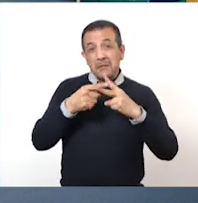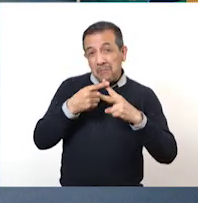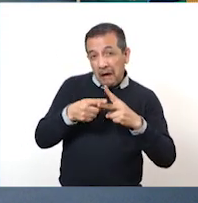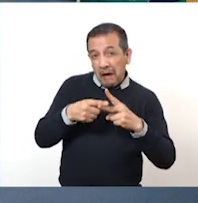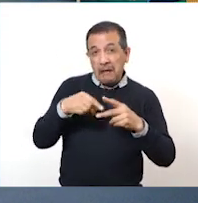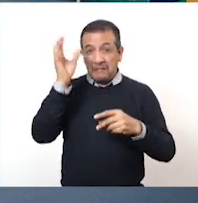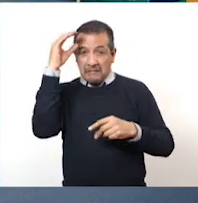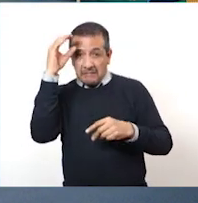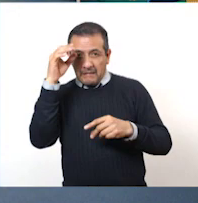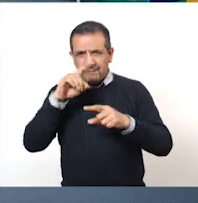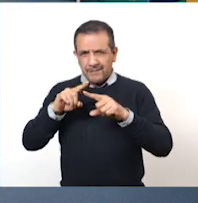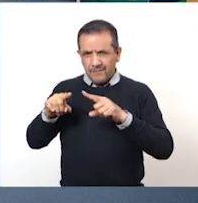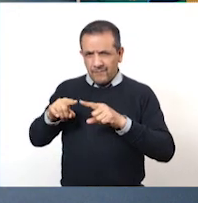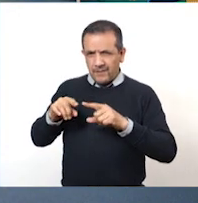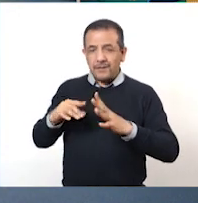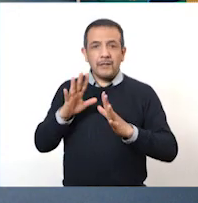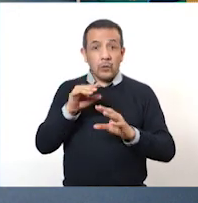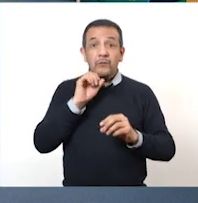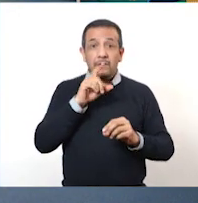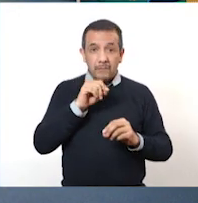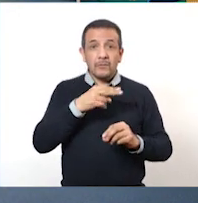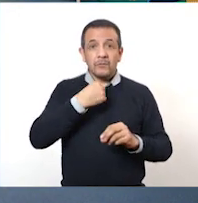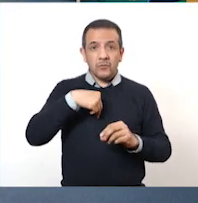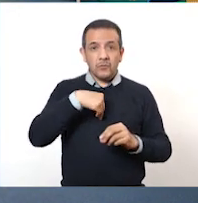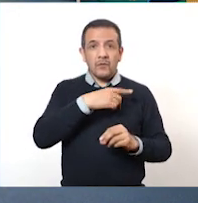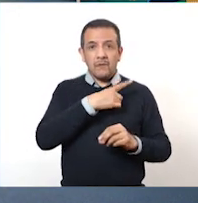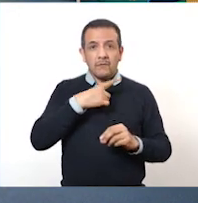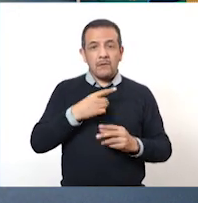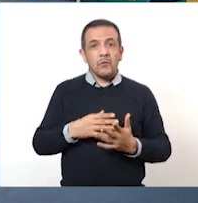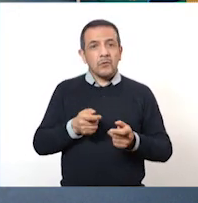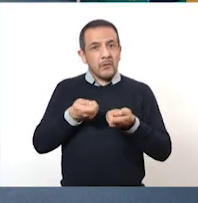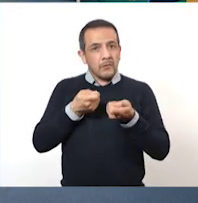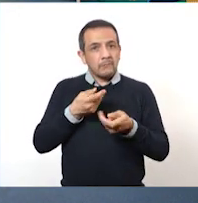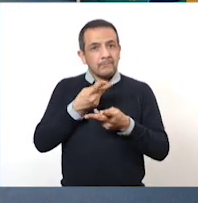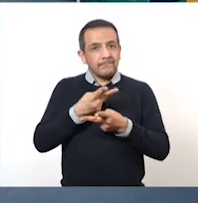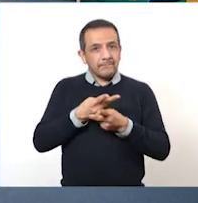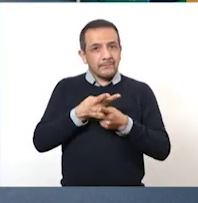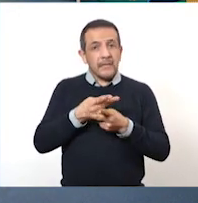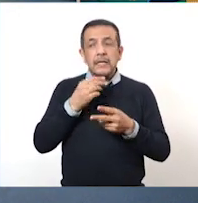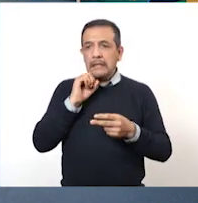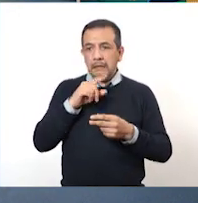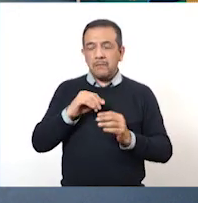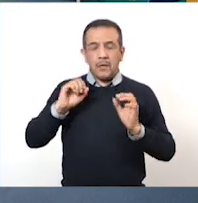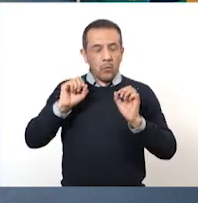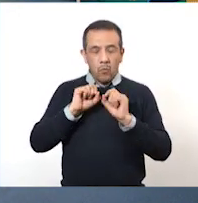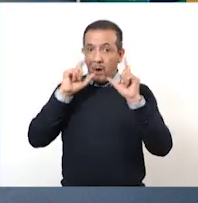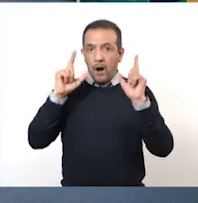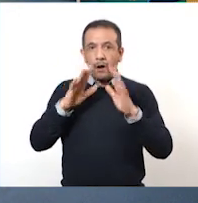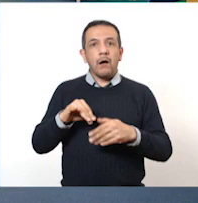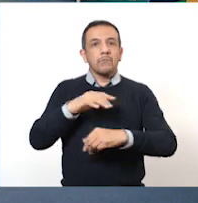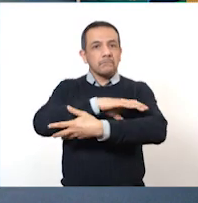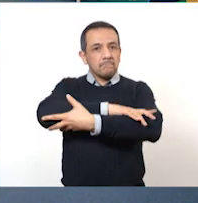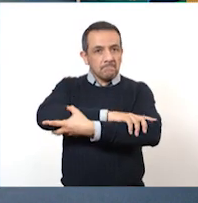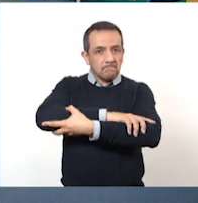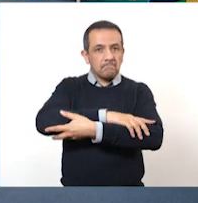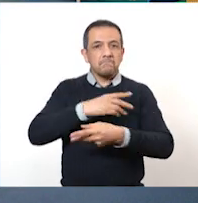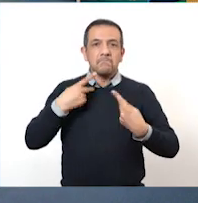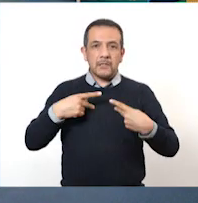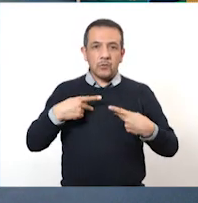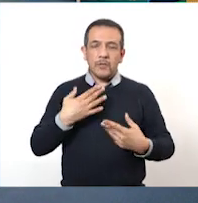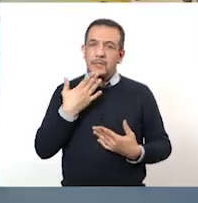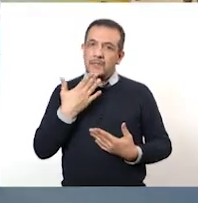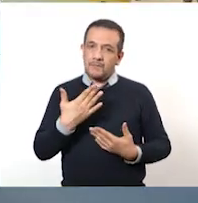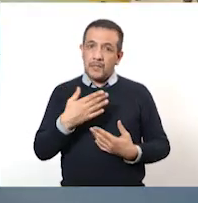motrices, matemáticas o ciencias. Estamos aprendiendo también a educar la paciencia, admirar la solidaridad del ser humano, a ser